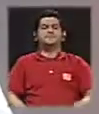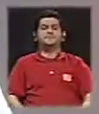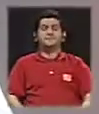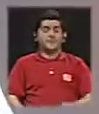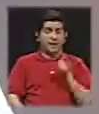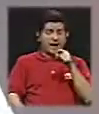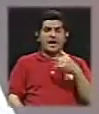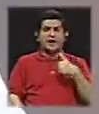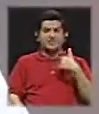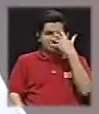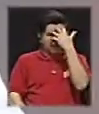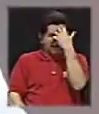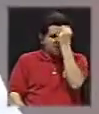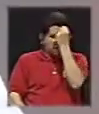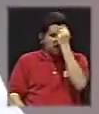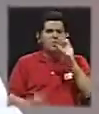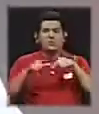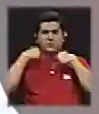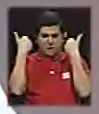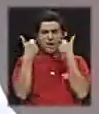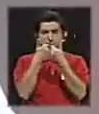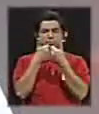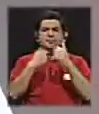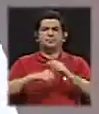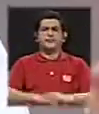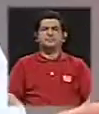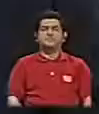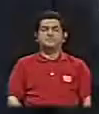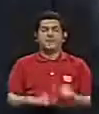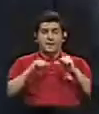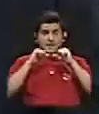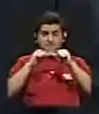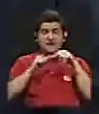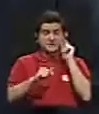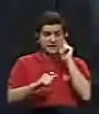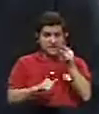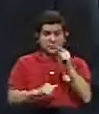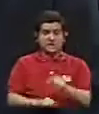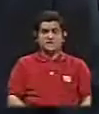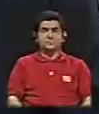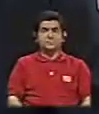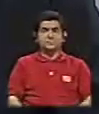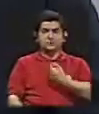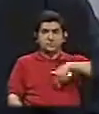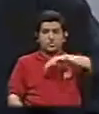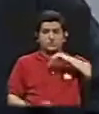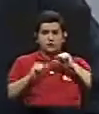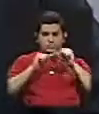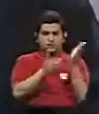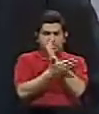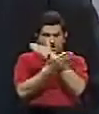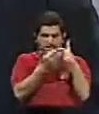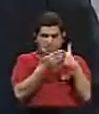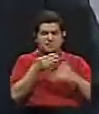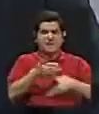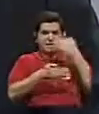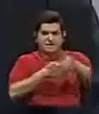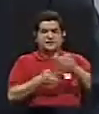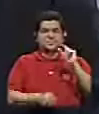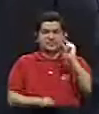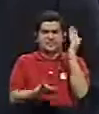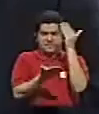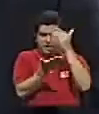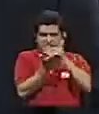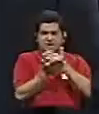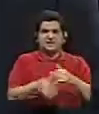porque ahí está la memoria y es colectiva, es nuestra aún. Para continuar con esto, lo haremos en el próximo bloque después de una pequeña